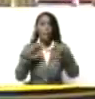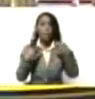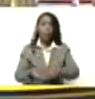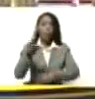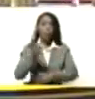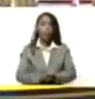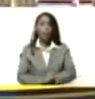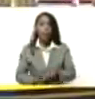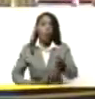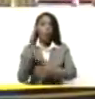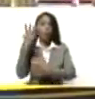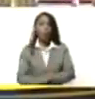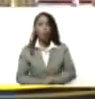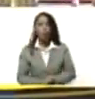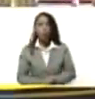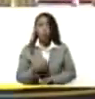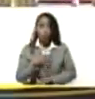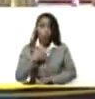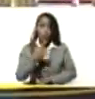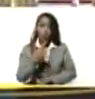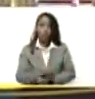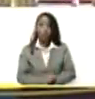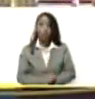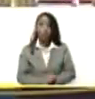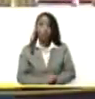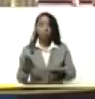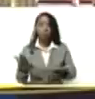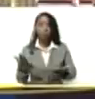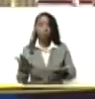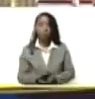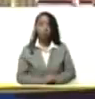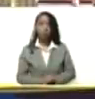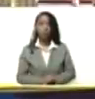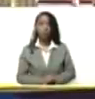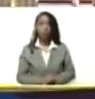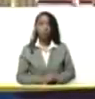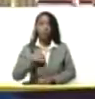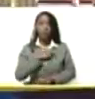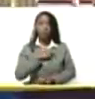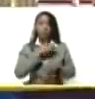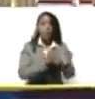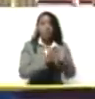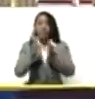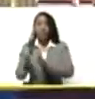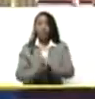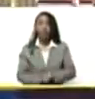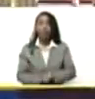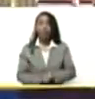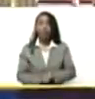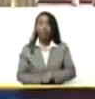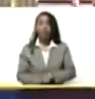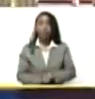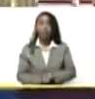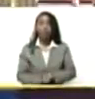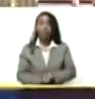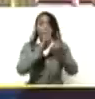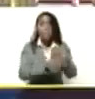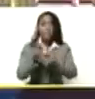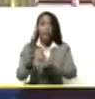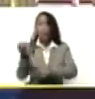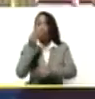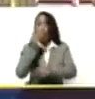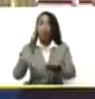bien el que se cuida le va bien al que se cuida le va bien ahorita